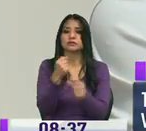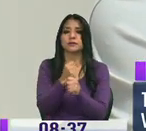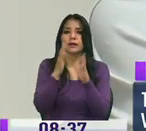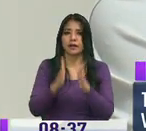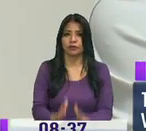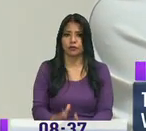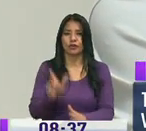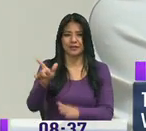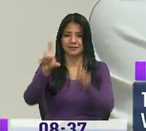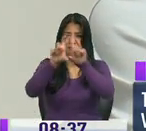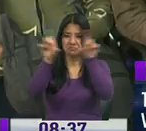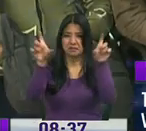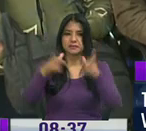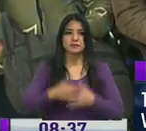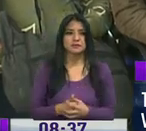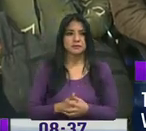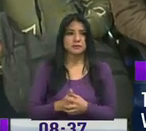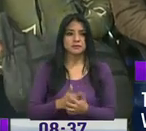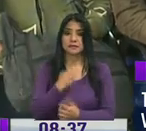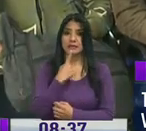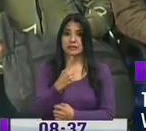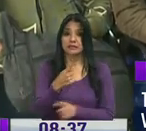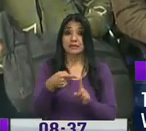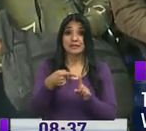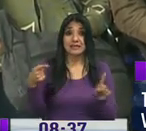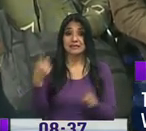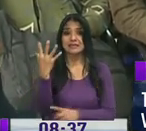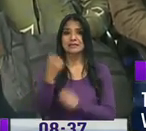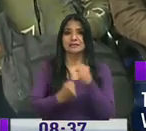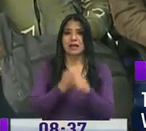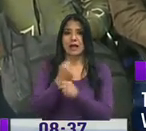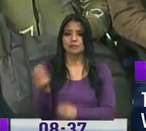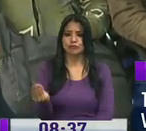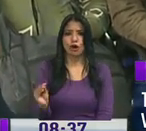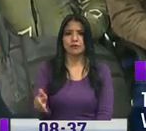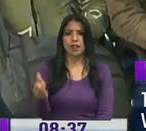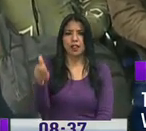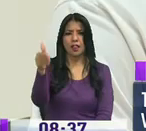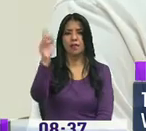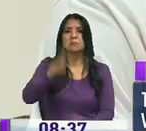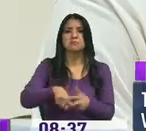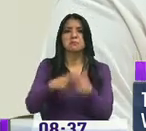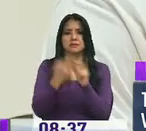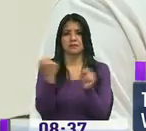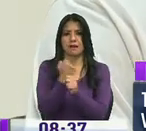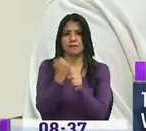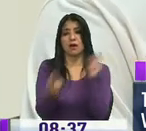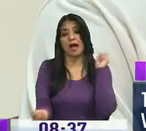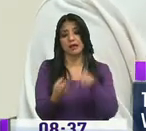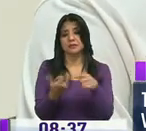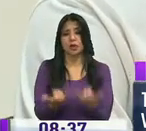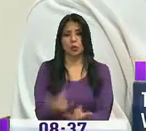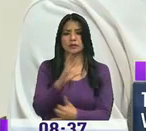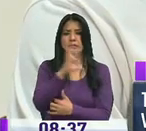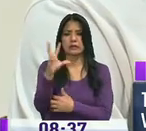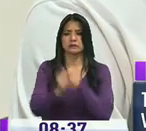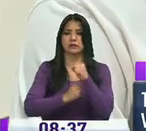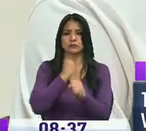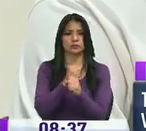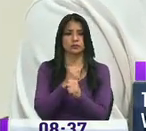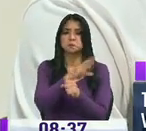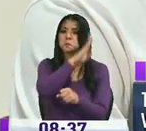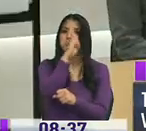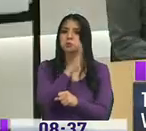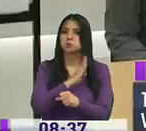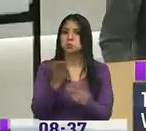de la Fibra de Abacá, afirma que desde los 15 años trabajó para la empresa Furukawa. Actualmente tiene 33 años y nunca